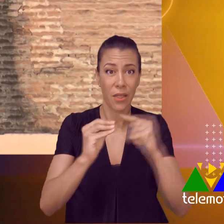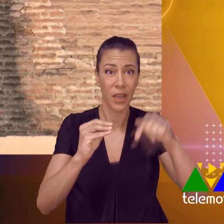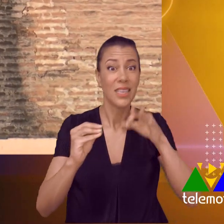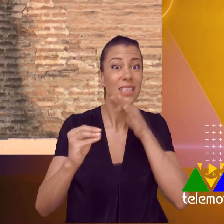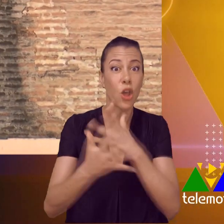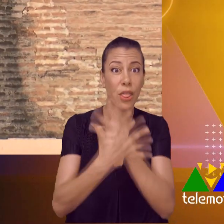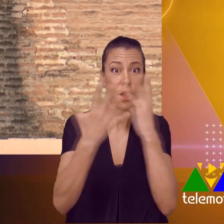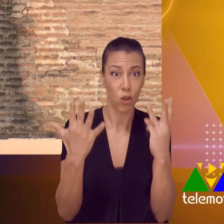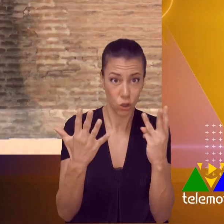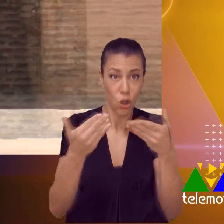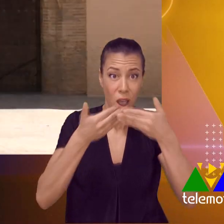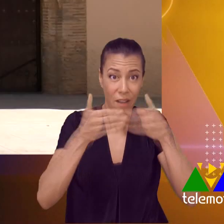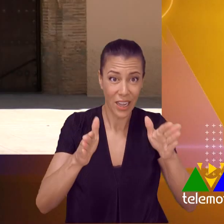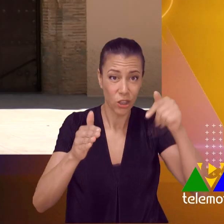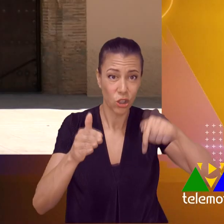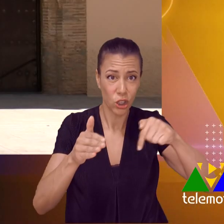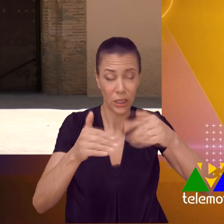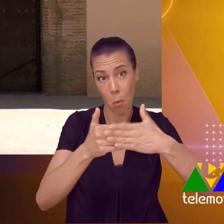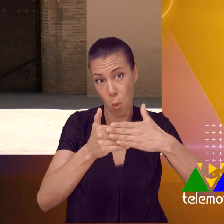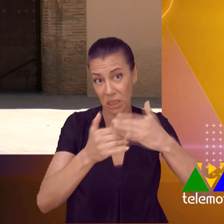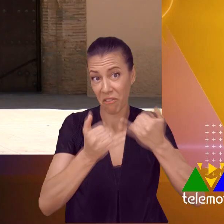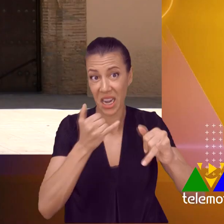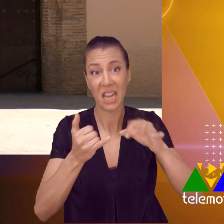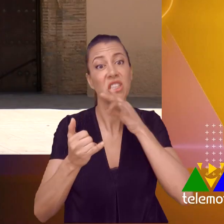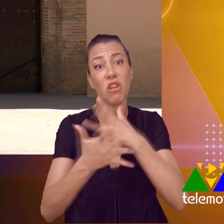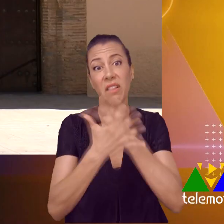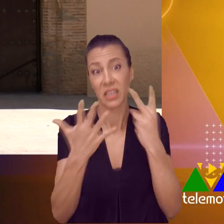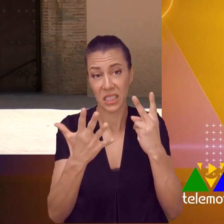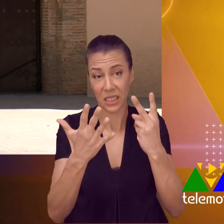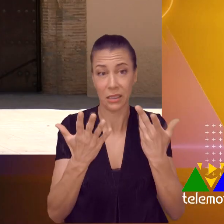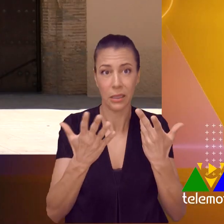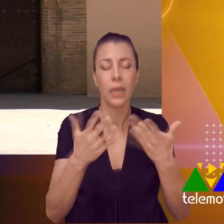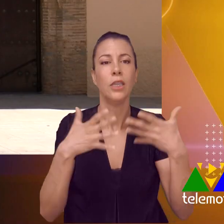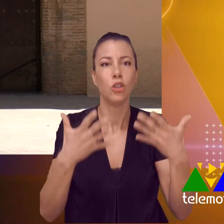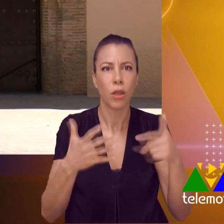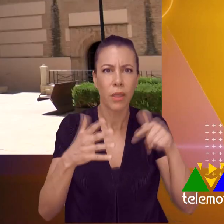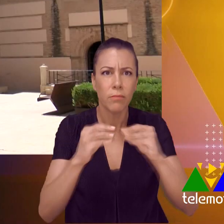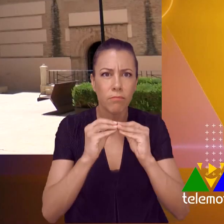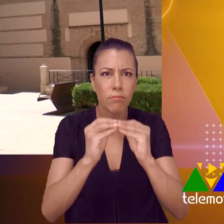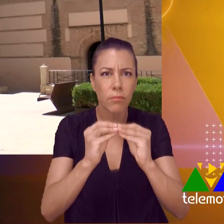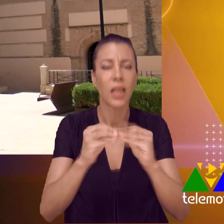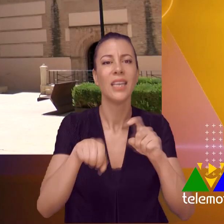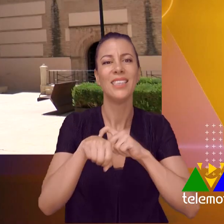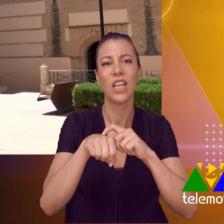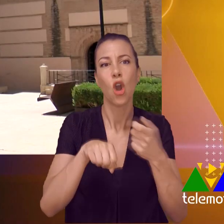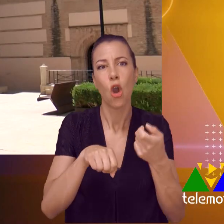siglo XVIII, abriendo esta puerta, del XVII, finales del XVII, abriendo esta puerta, pues le dio cierto